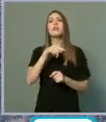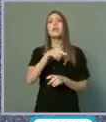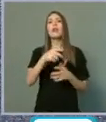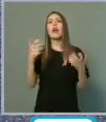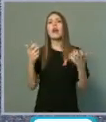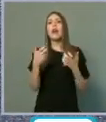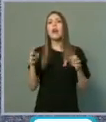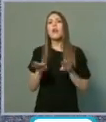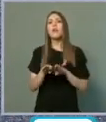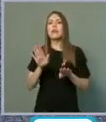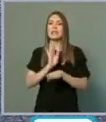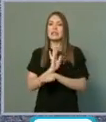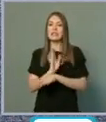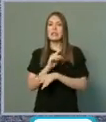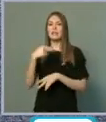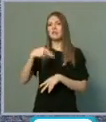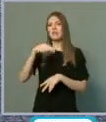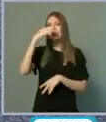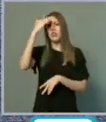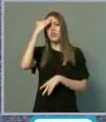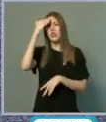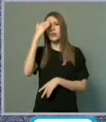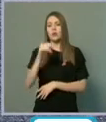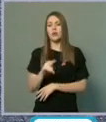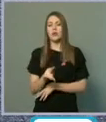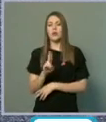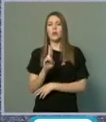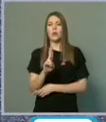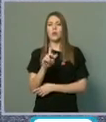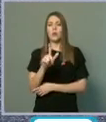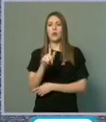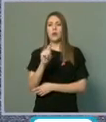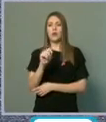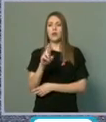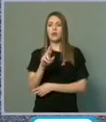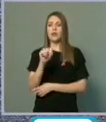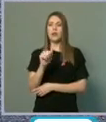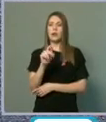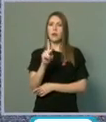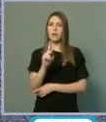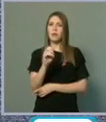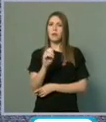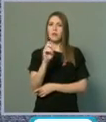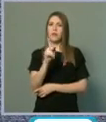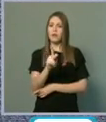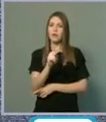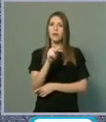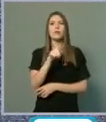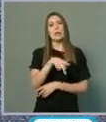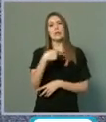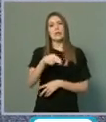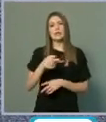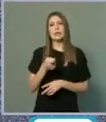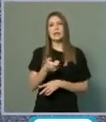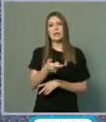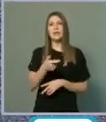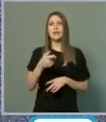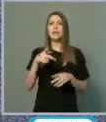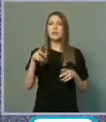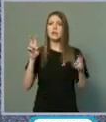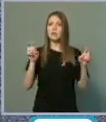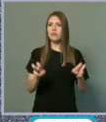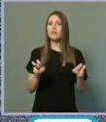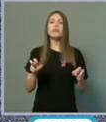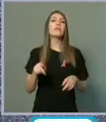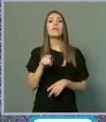ultra pop que le conocemos también en México y en el mundo. Yo creo que a estas alturas, en este momento de la historia, Pedro Almodóvar sigue